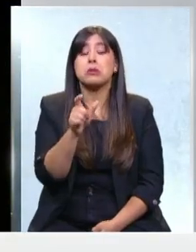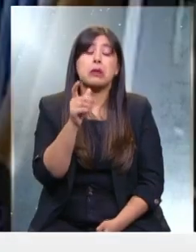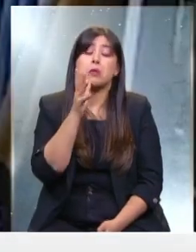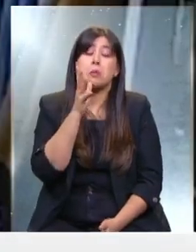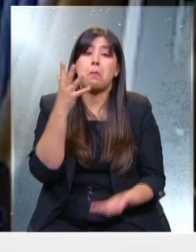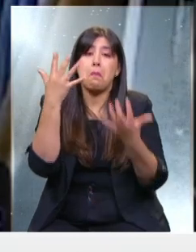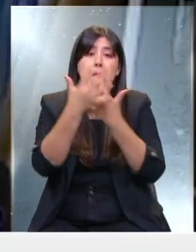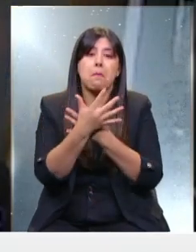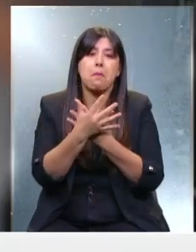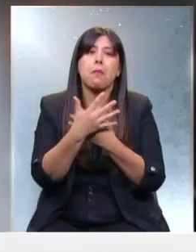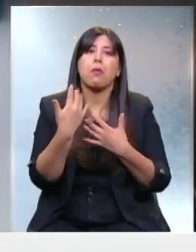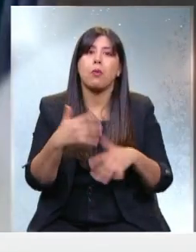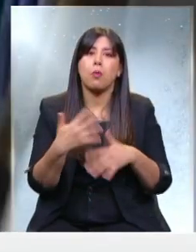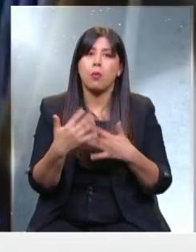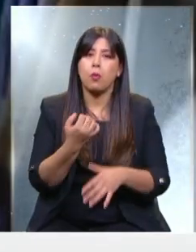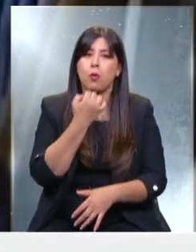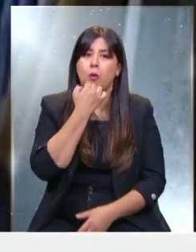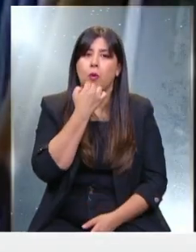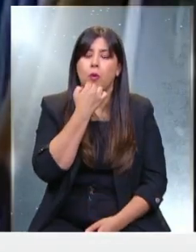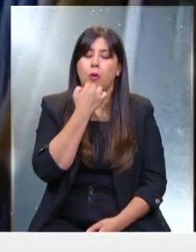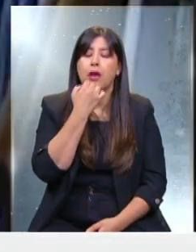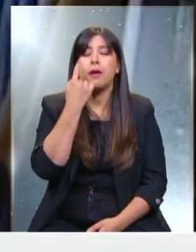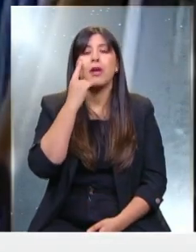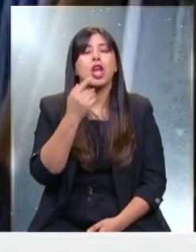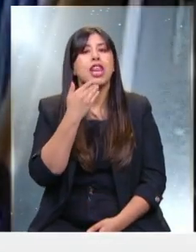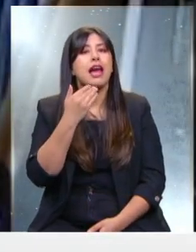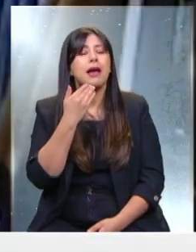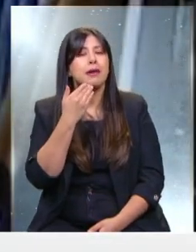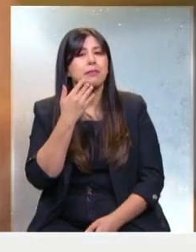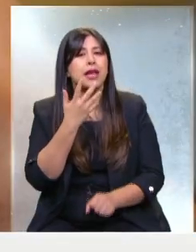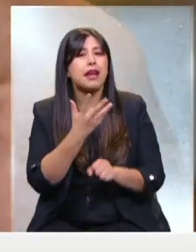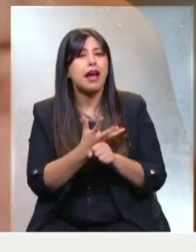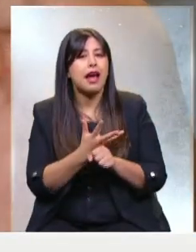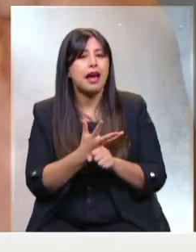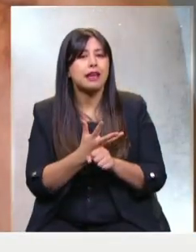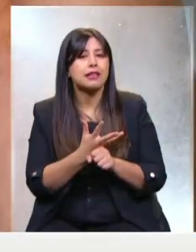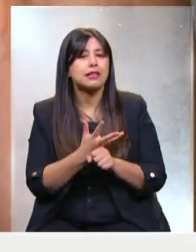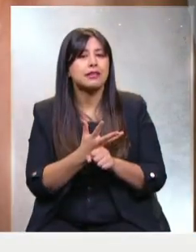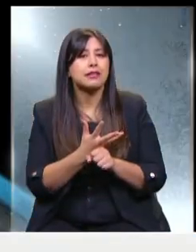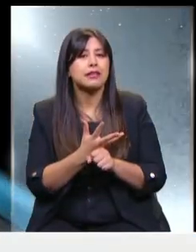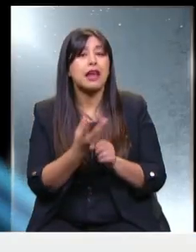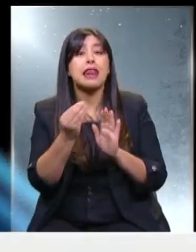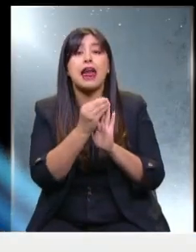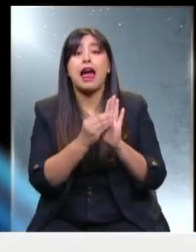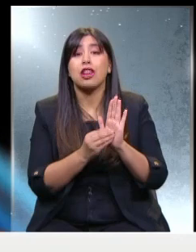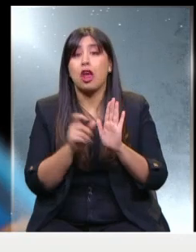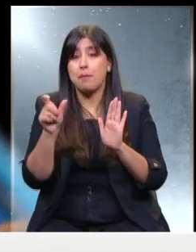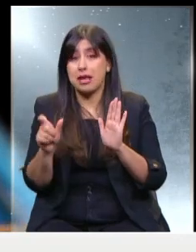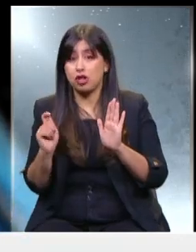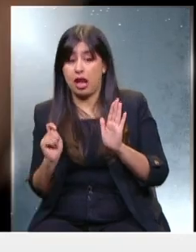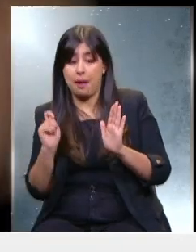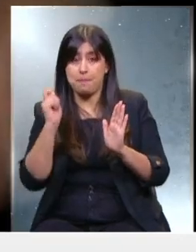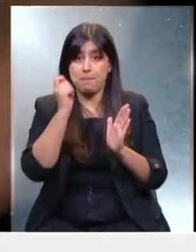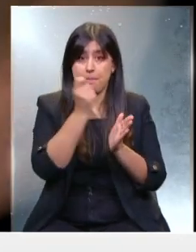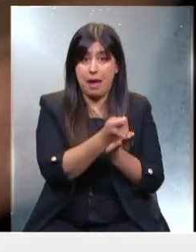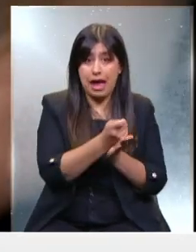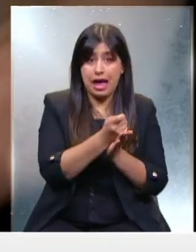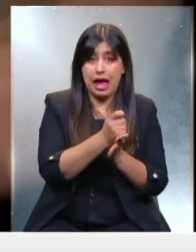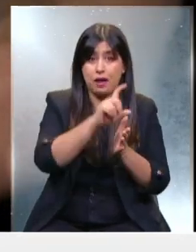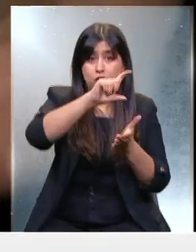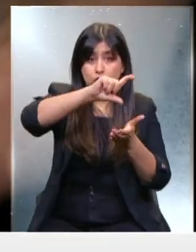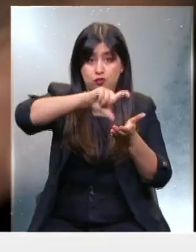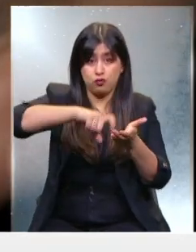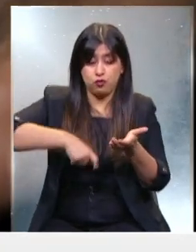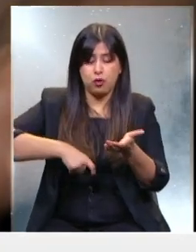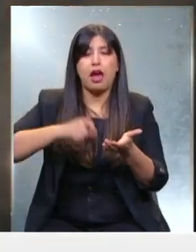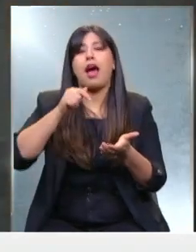descuidado. Pero también existe la posibilidad de la sustracción de datos de las personas que deslicen su tarjeta por